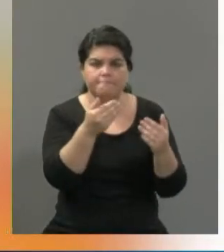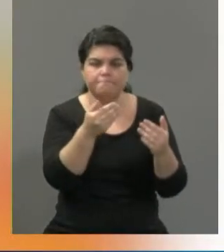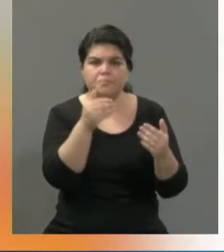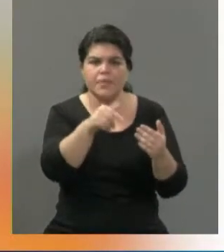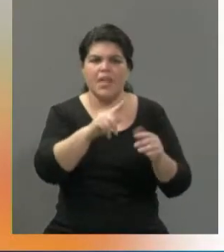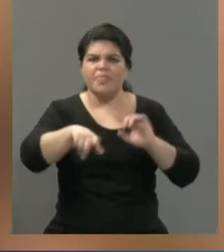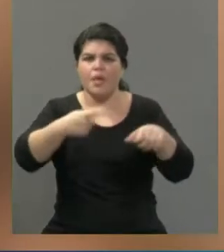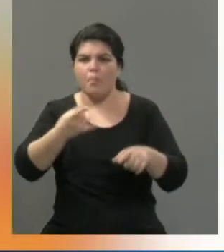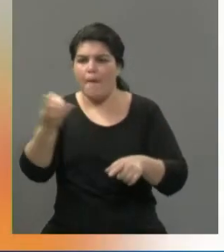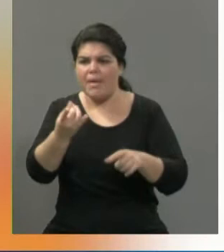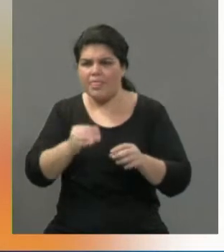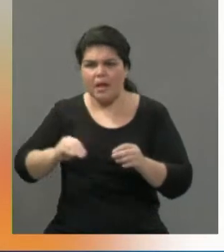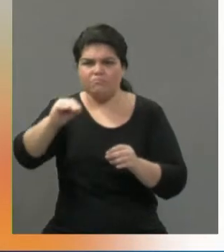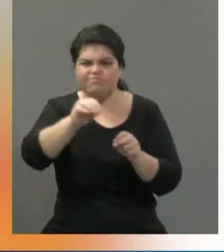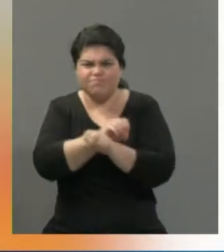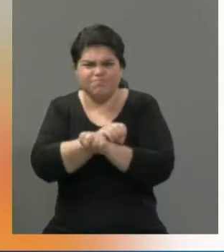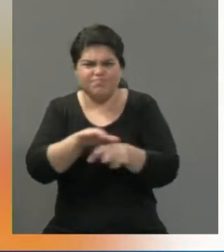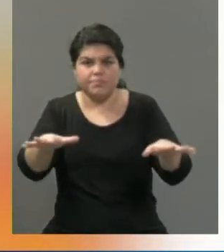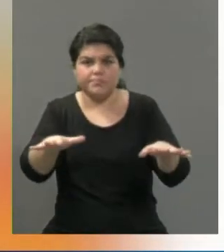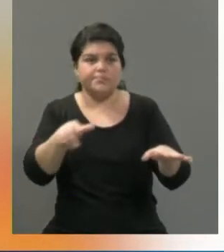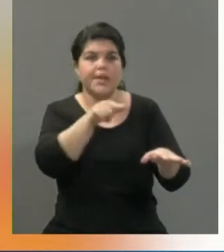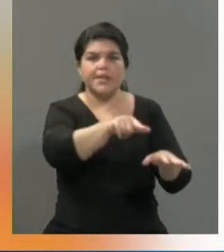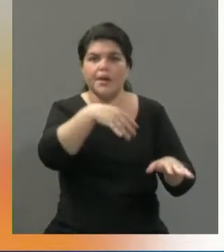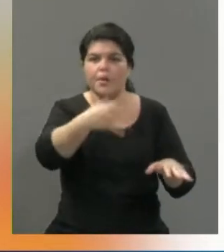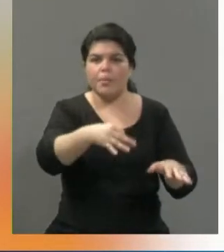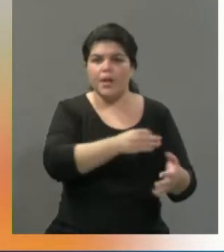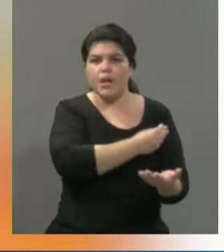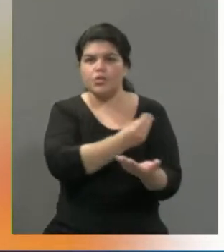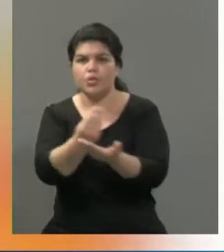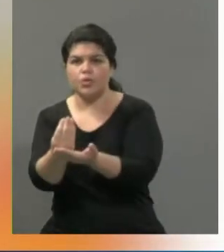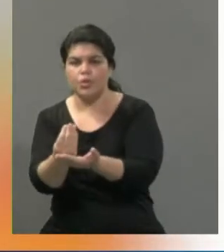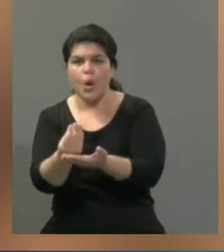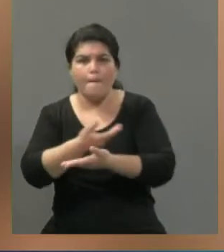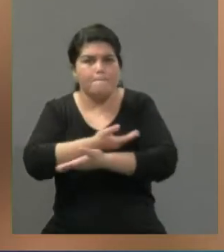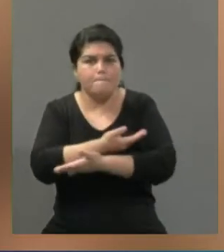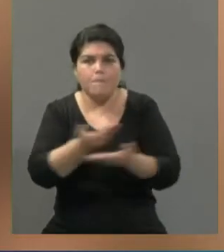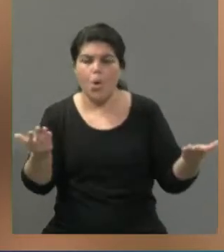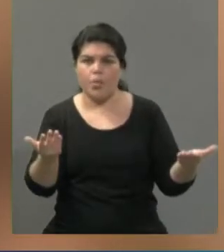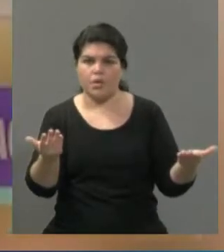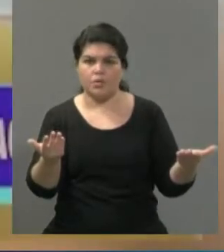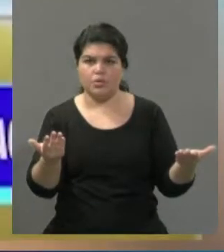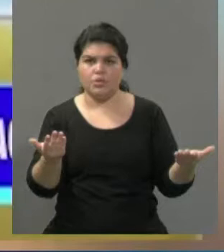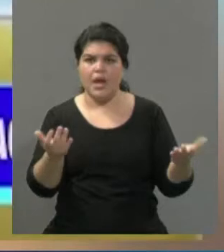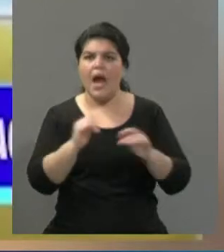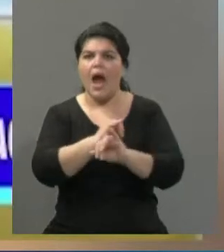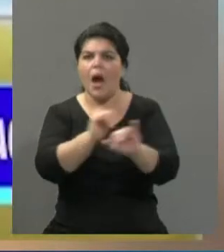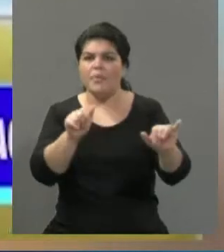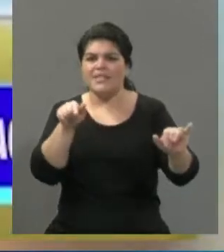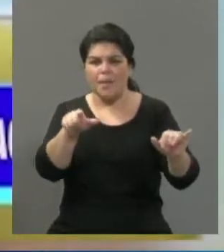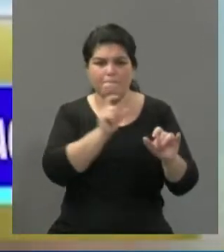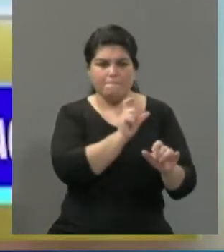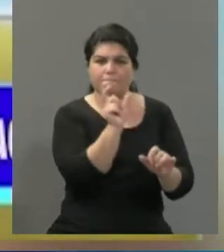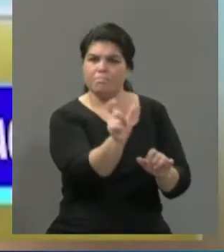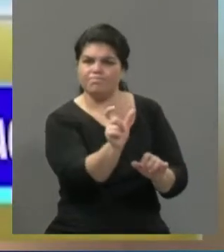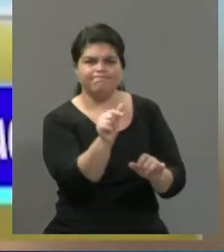los ataques que recibe, se ve obligada a aclarar públicamente que lo que se dice es una mentira. Es decir,